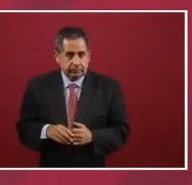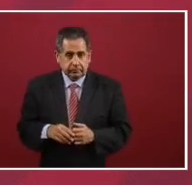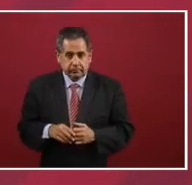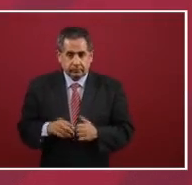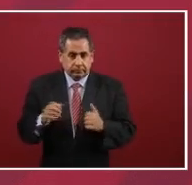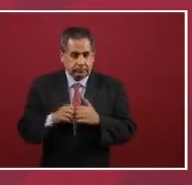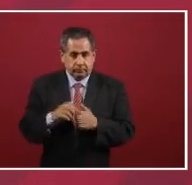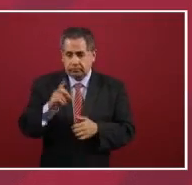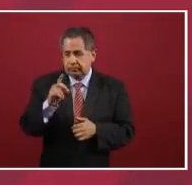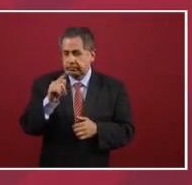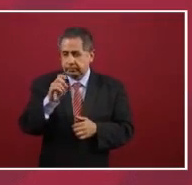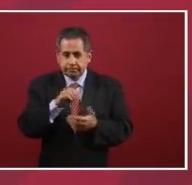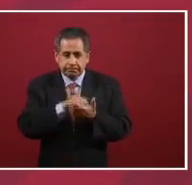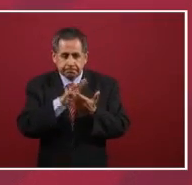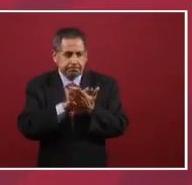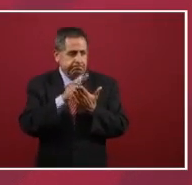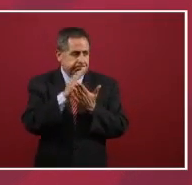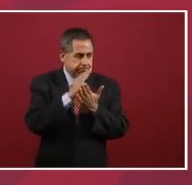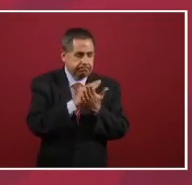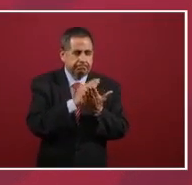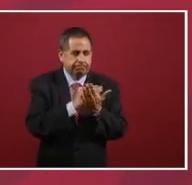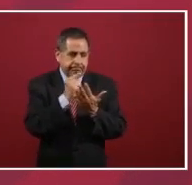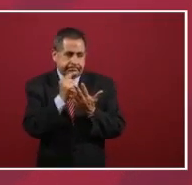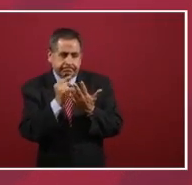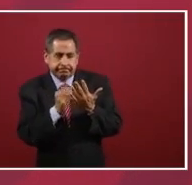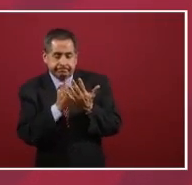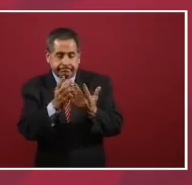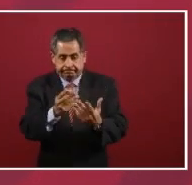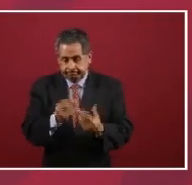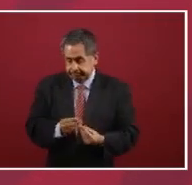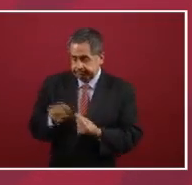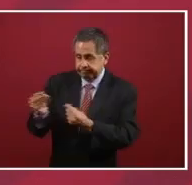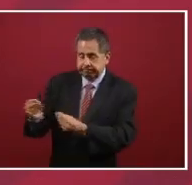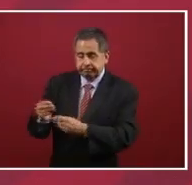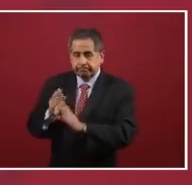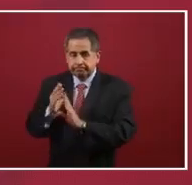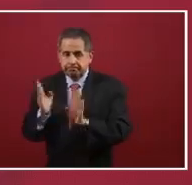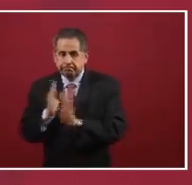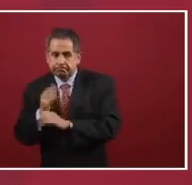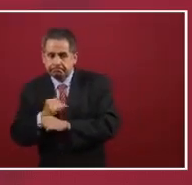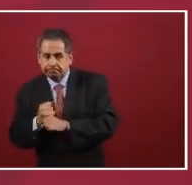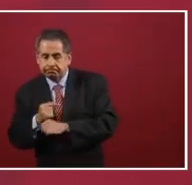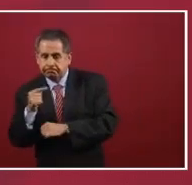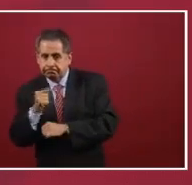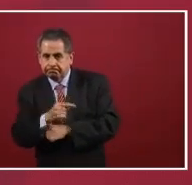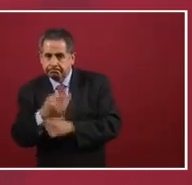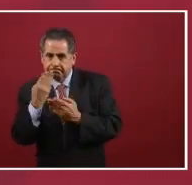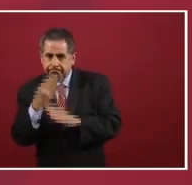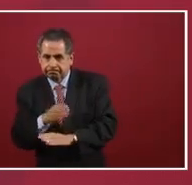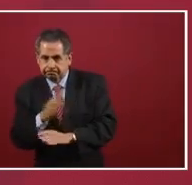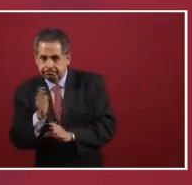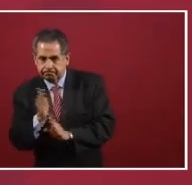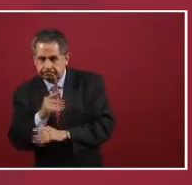con datos de inteligencia financiera.